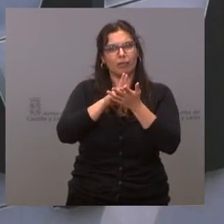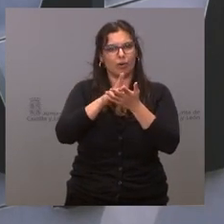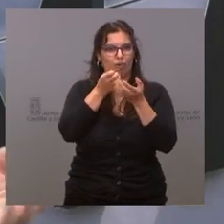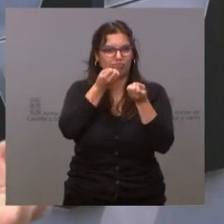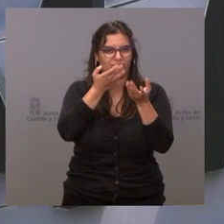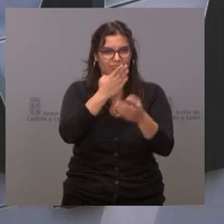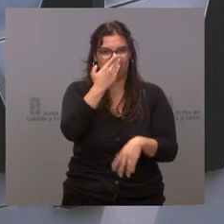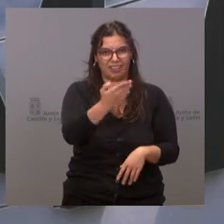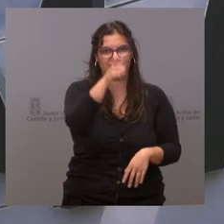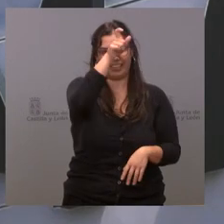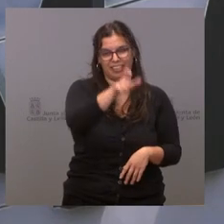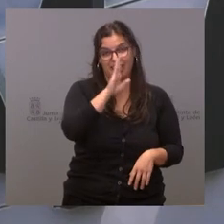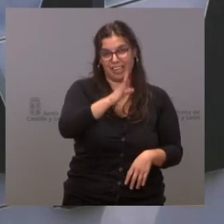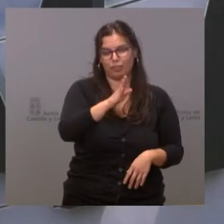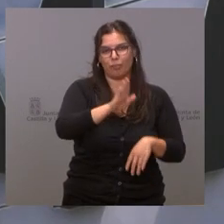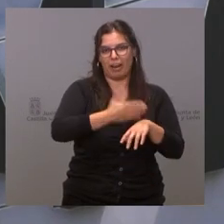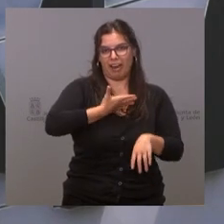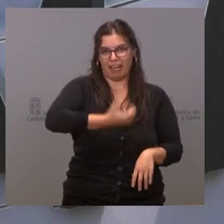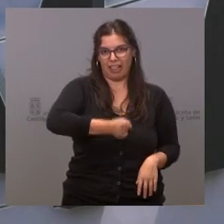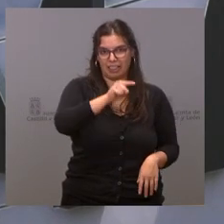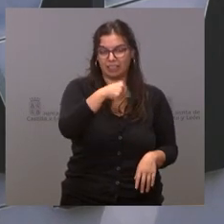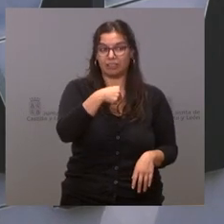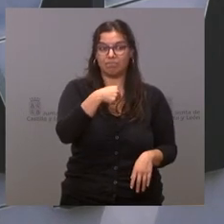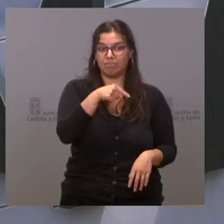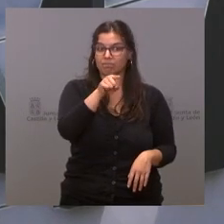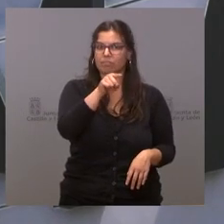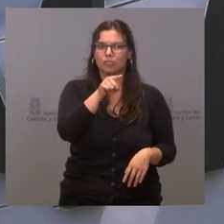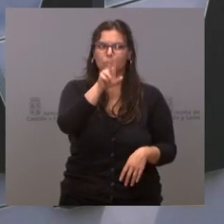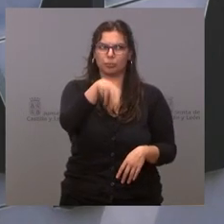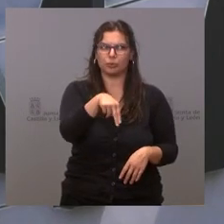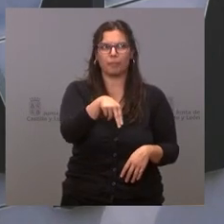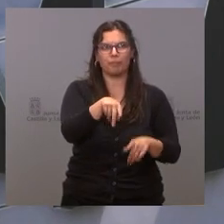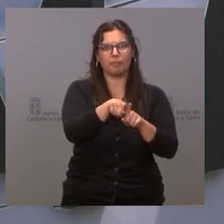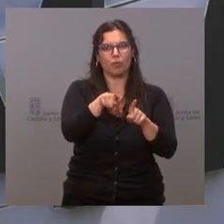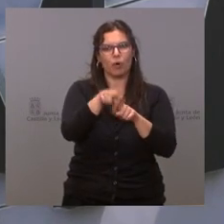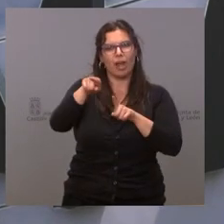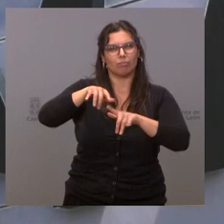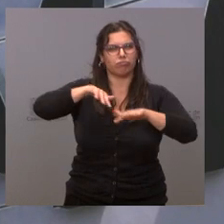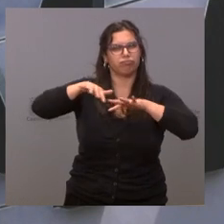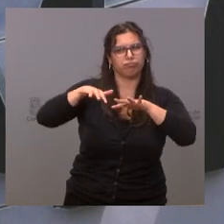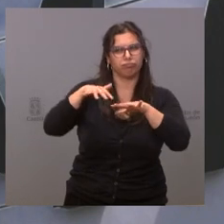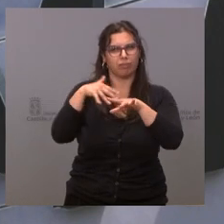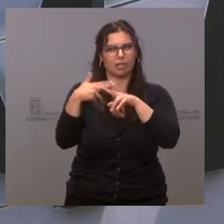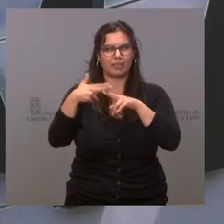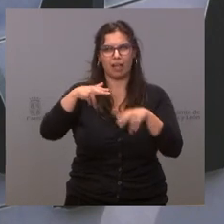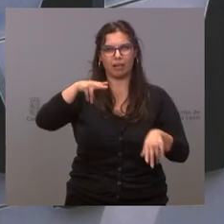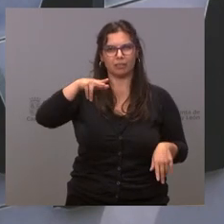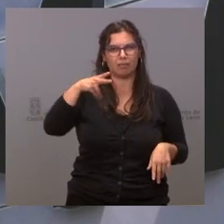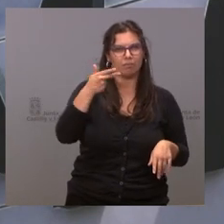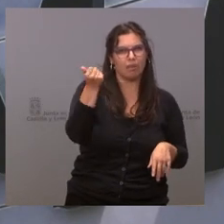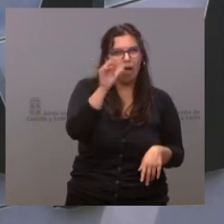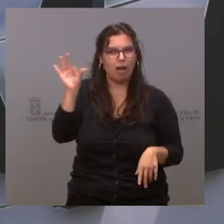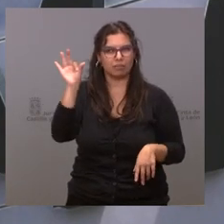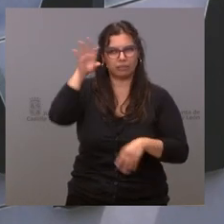salamanca es desde luego un foco de actividad y de talento generador de